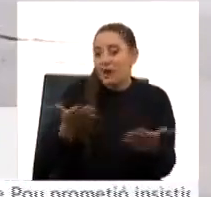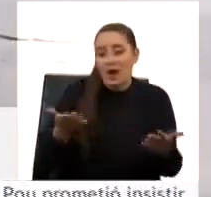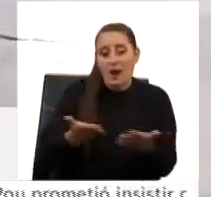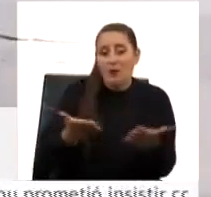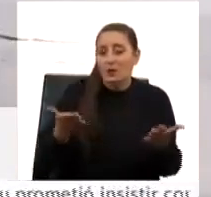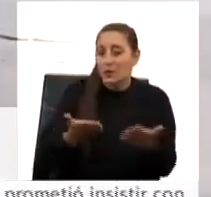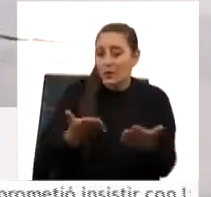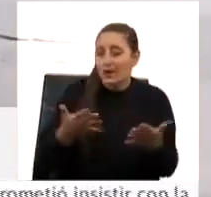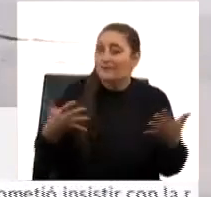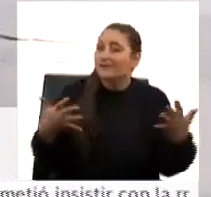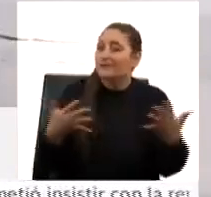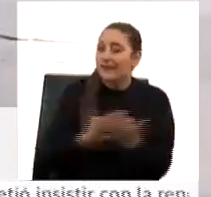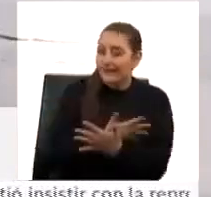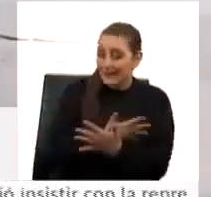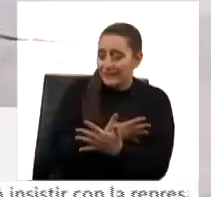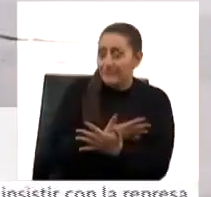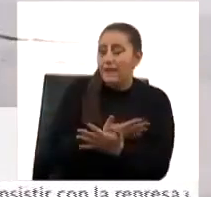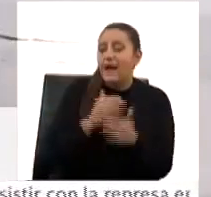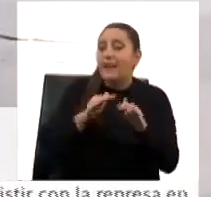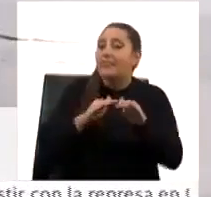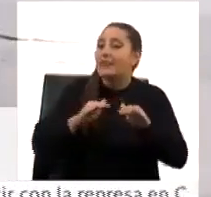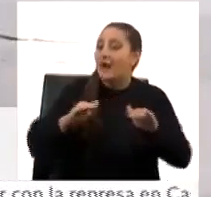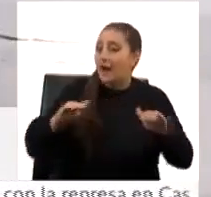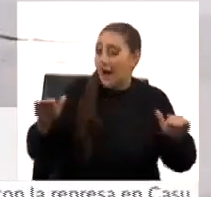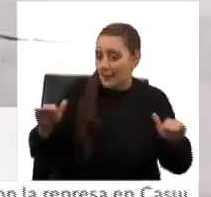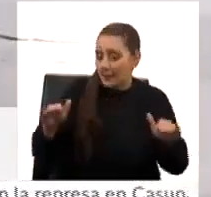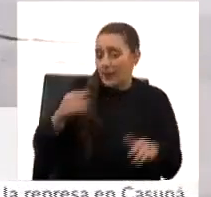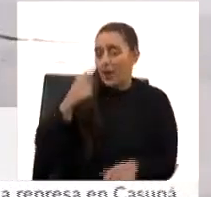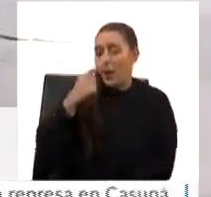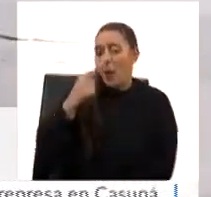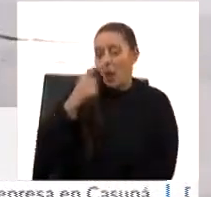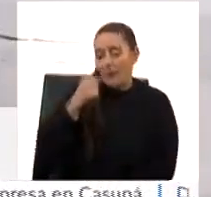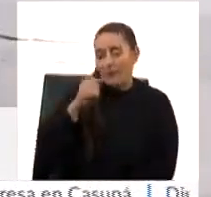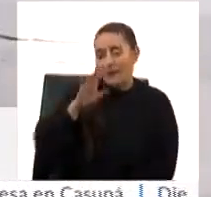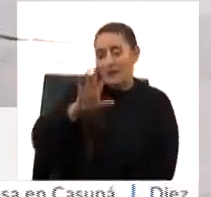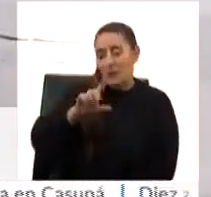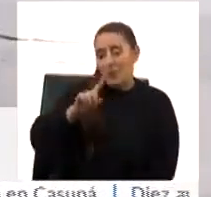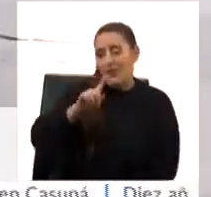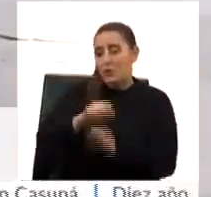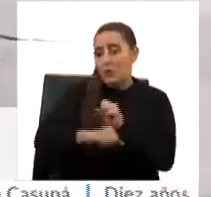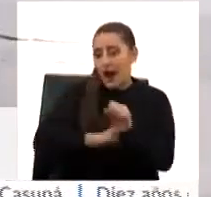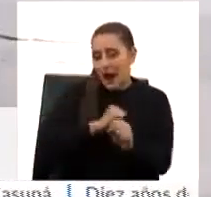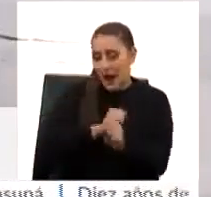momento y la víctima se encuentra estable. Este hombre de 51 años luego de ser golpeado.